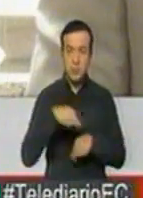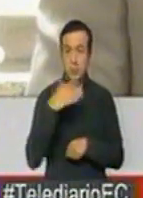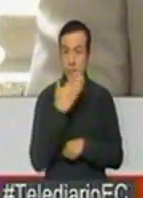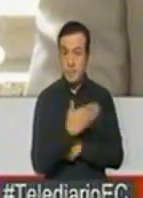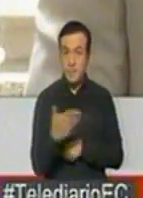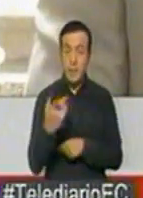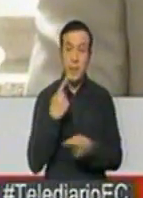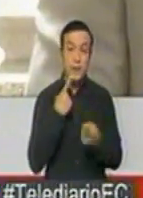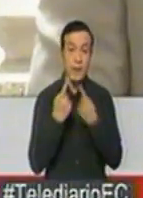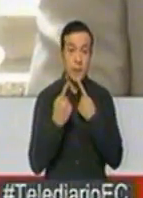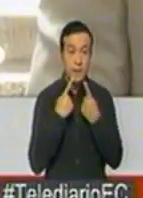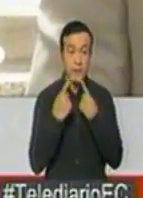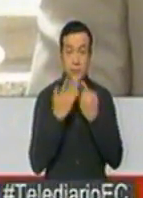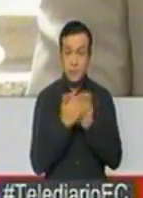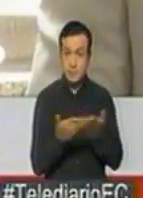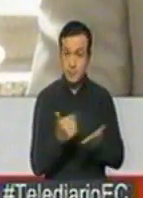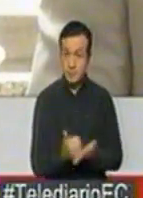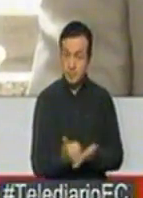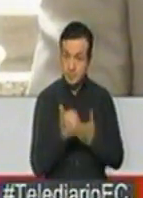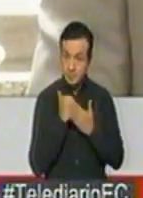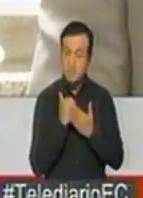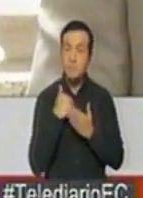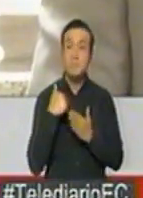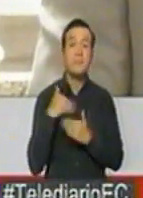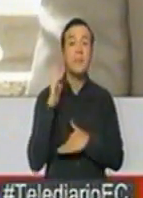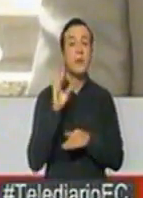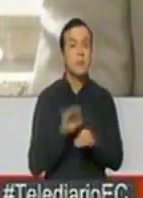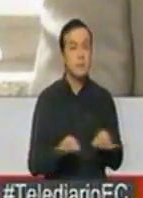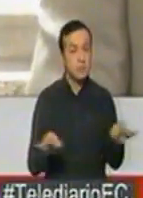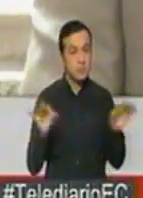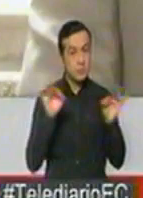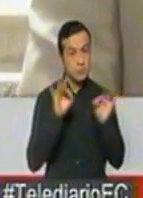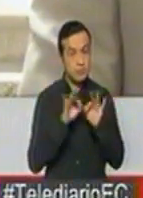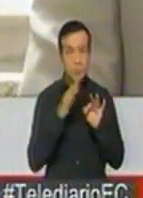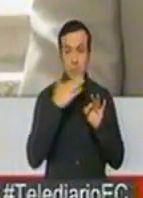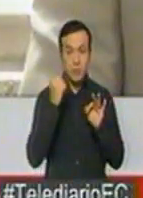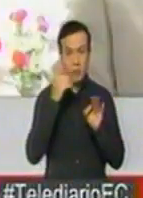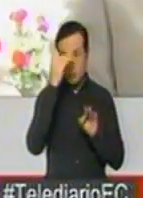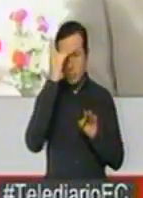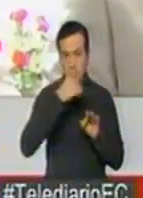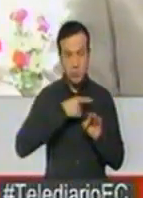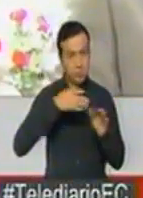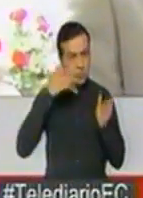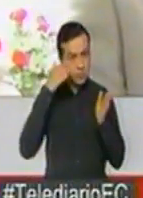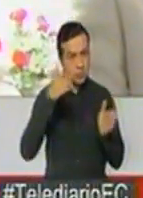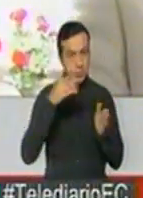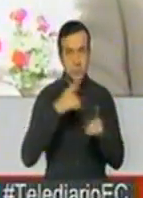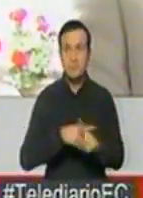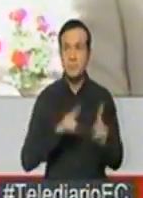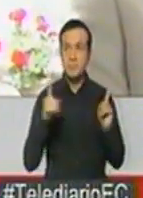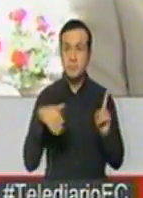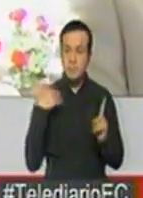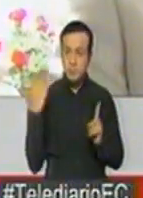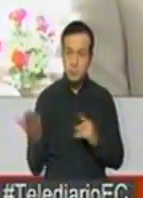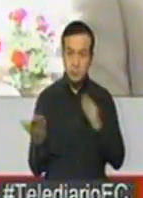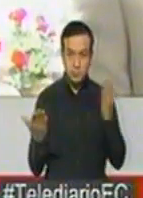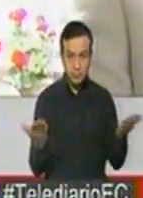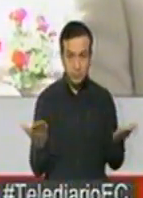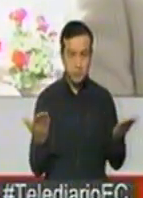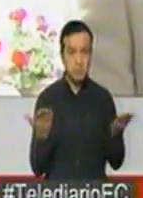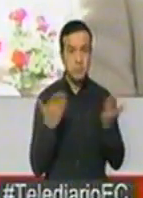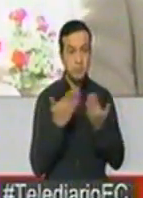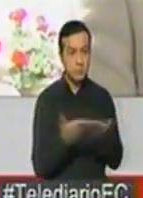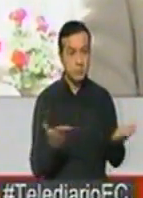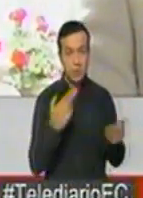diálogos nos permiten acercarnos a tomar las mejores decisiones. La diferencia entre el nivel